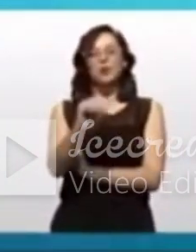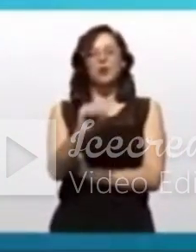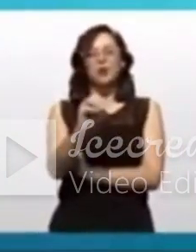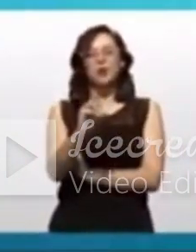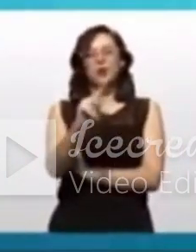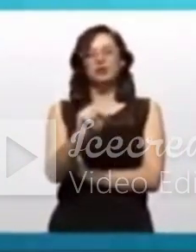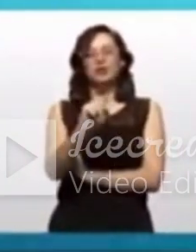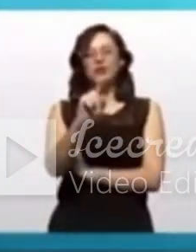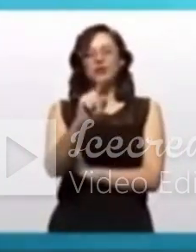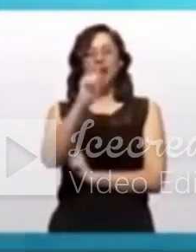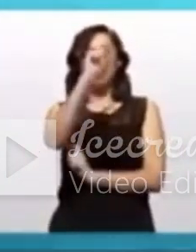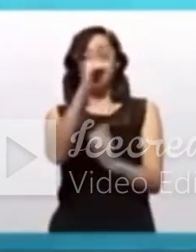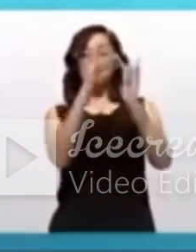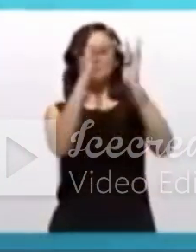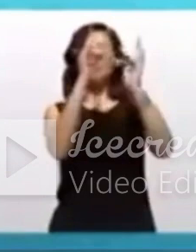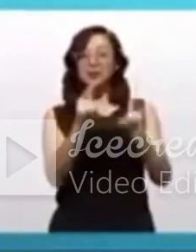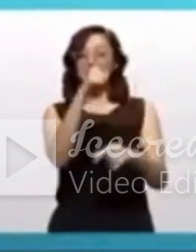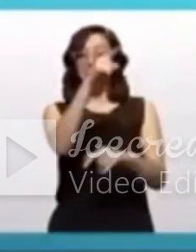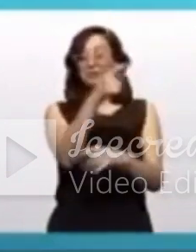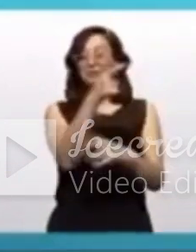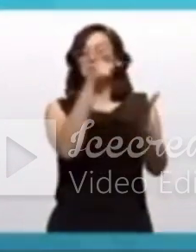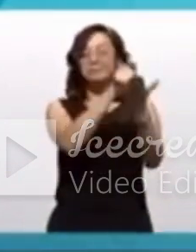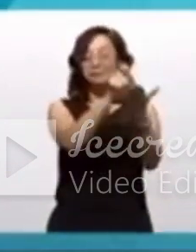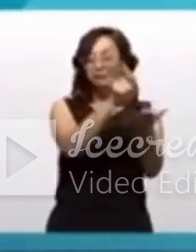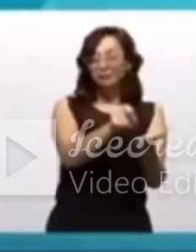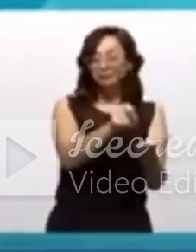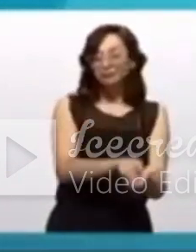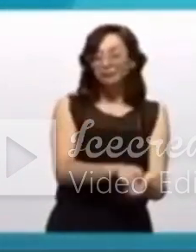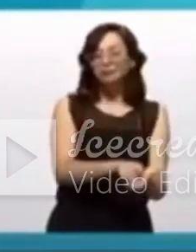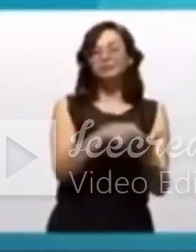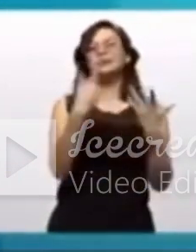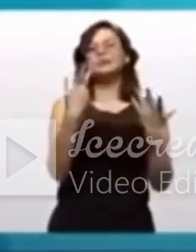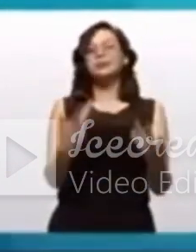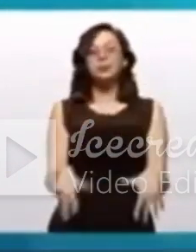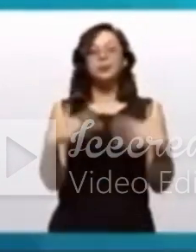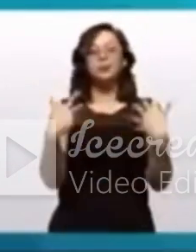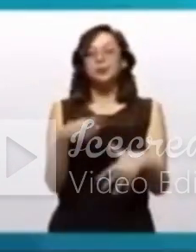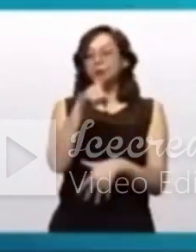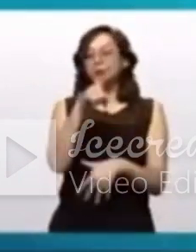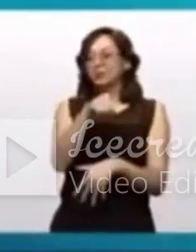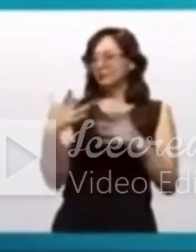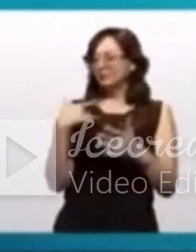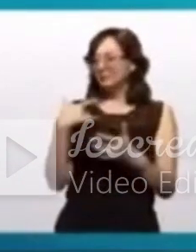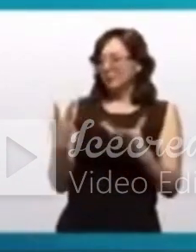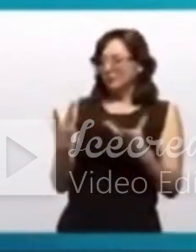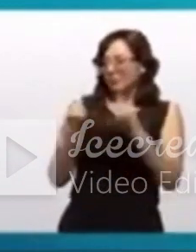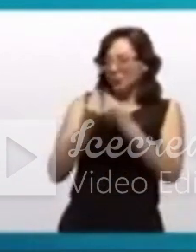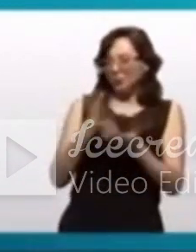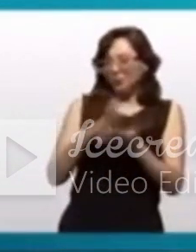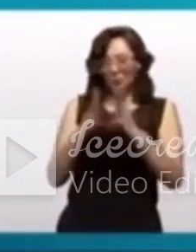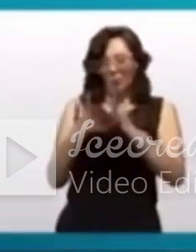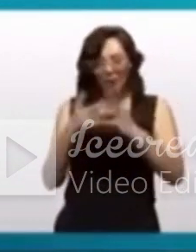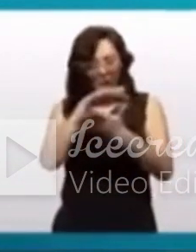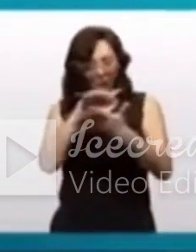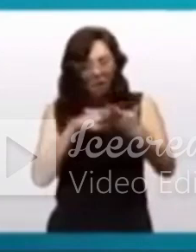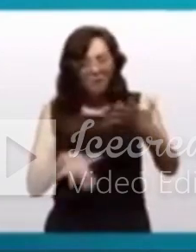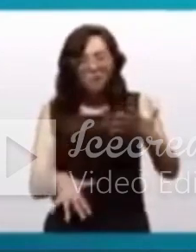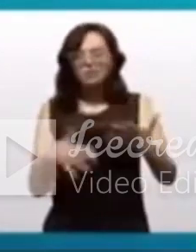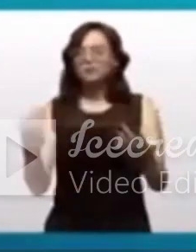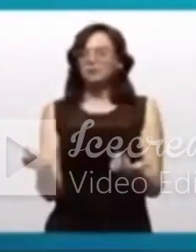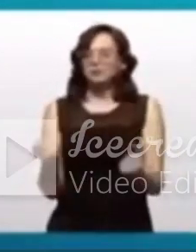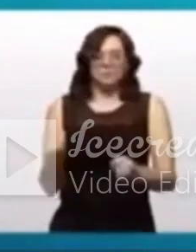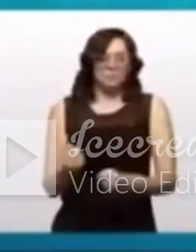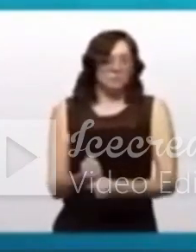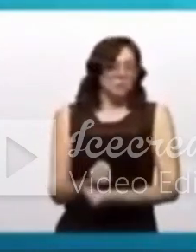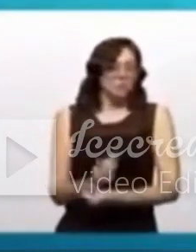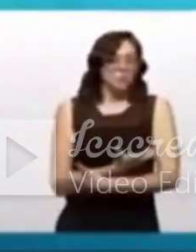en París. Tus cuentos son, te lo escribía tu nuevo cómplice de oficio en su correspondencia, como explosiones, como algo